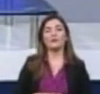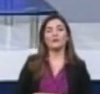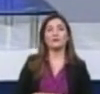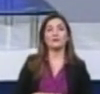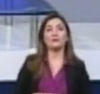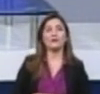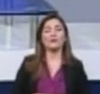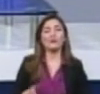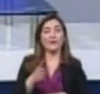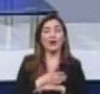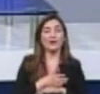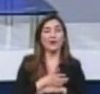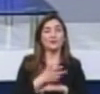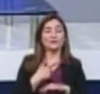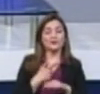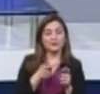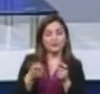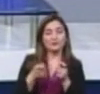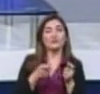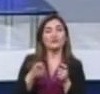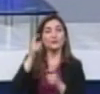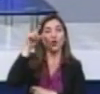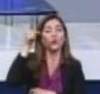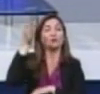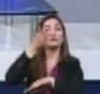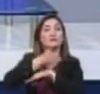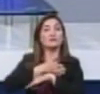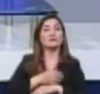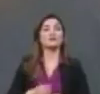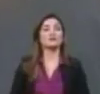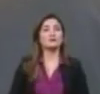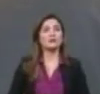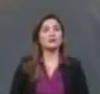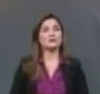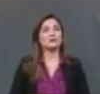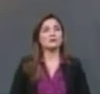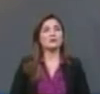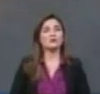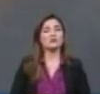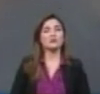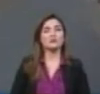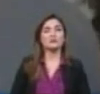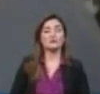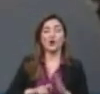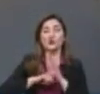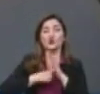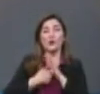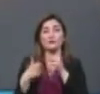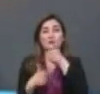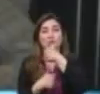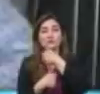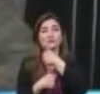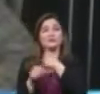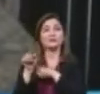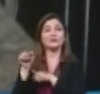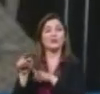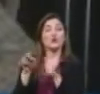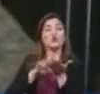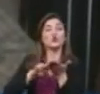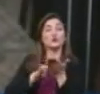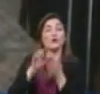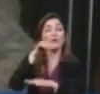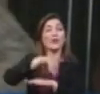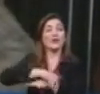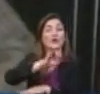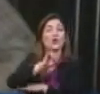le fue retirada al ente de control en el gobierno anterior. El Contralor subrogante Pablo Celis se reunió la tarde